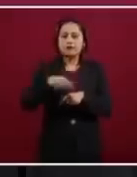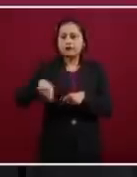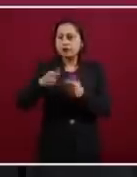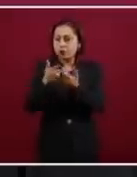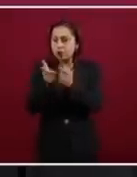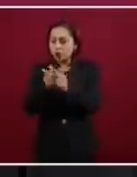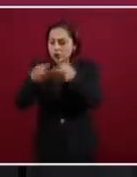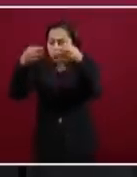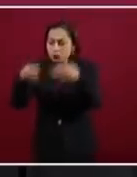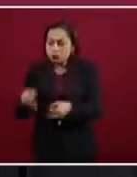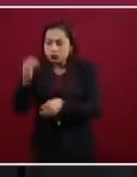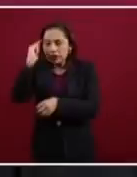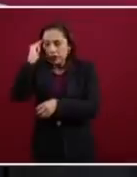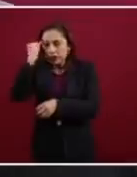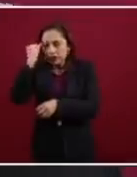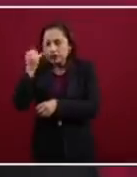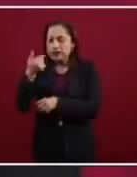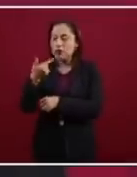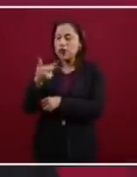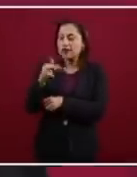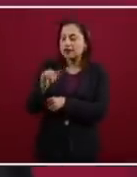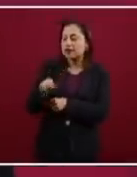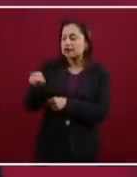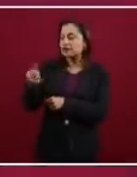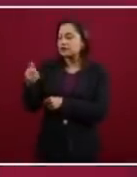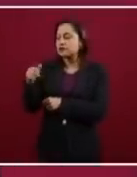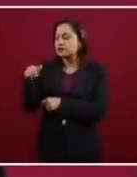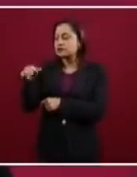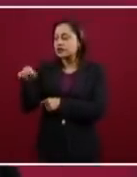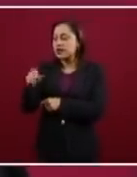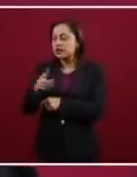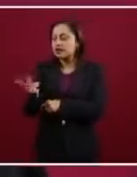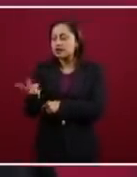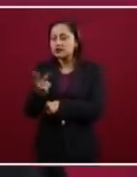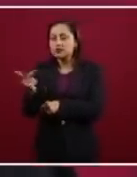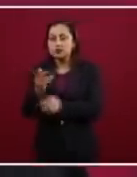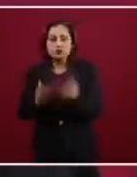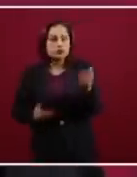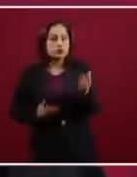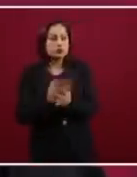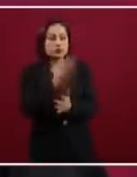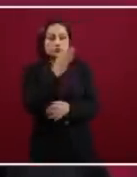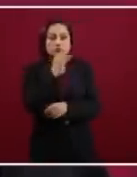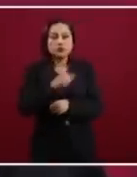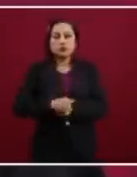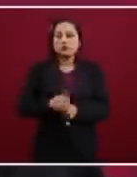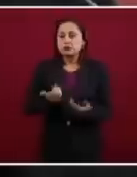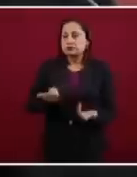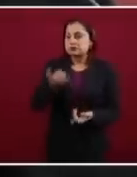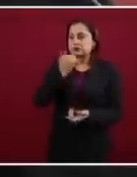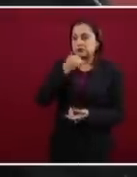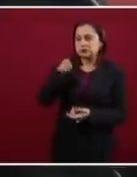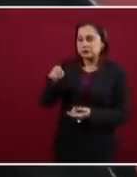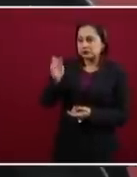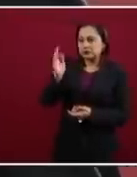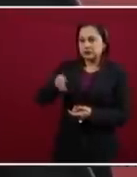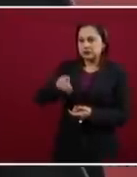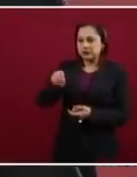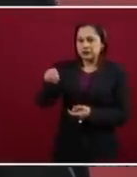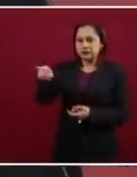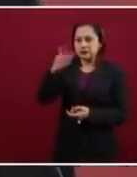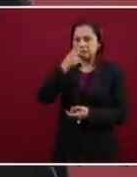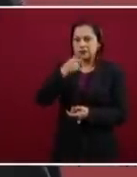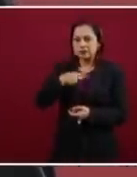guarijíos inconformes ni a los yaquis sin conformación no estoy de acuerdo contigo con todo respeto y cariño este